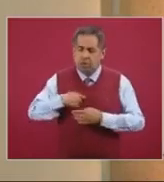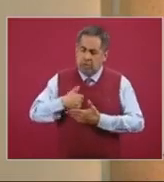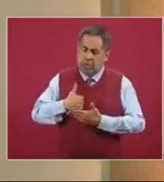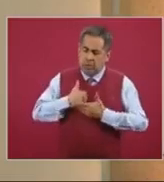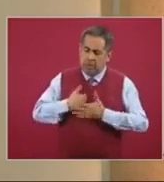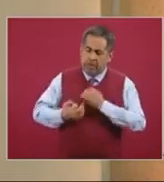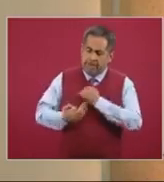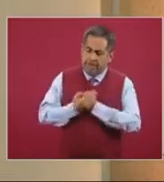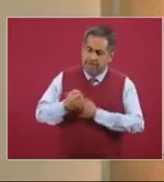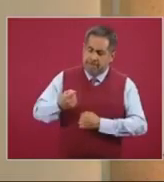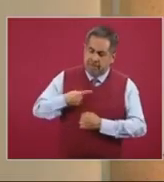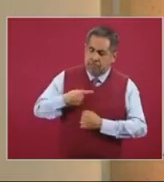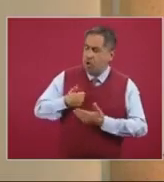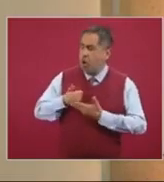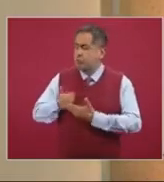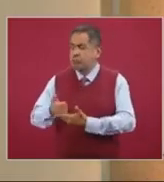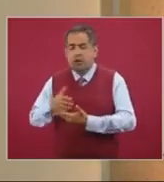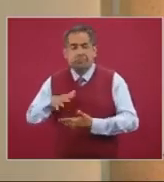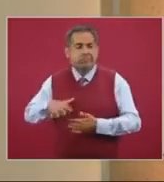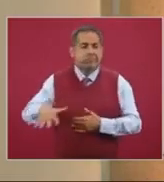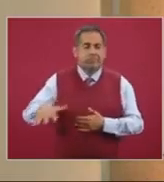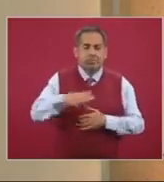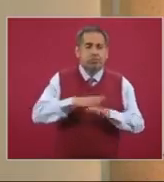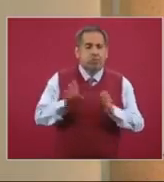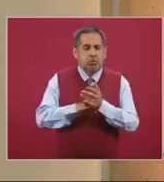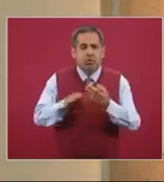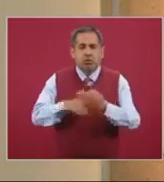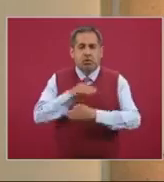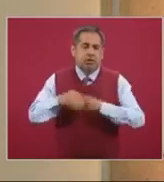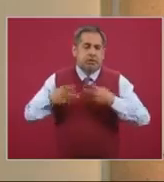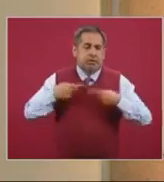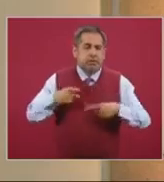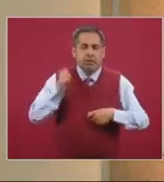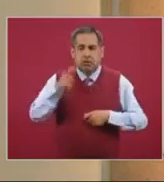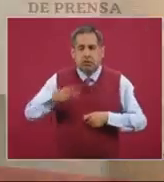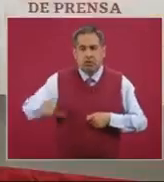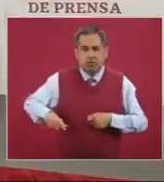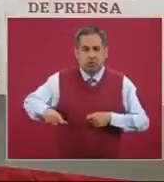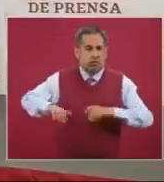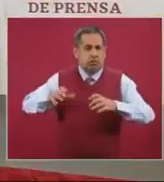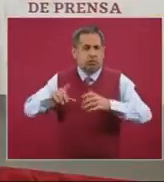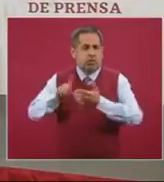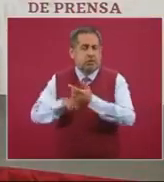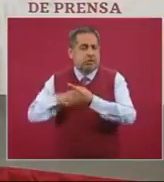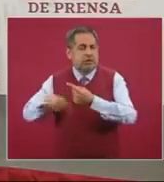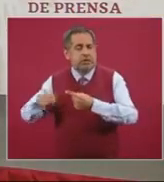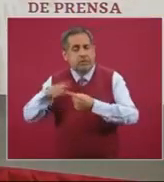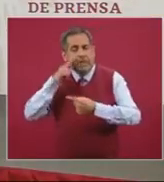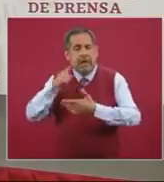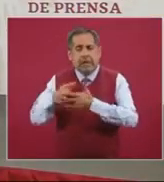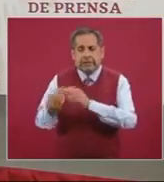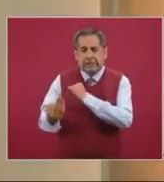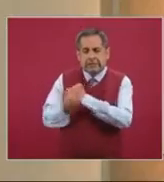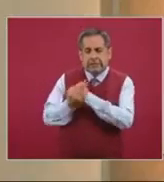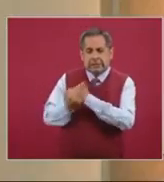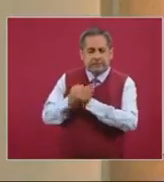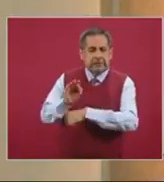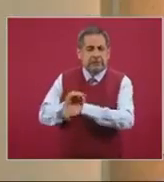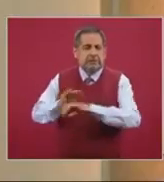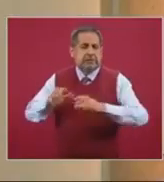ayudarse y ayudarnos a todos y todas y al gobierno y a los gobiernos locales a